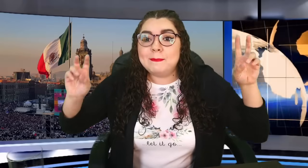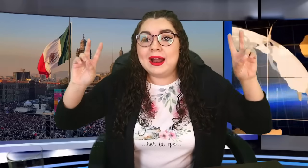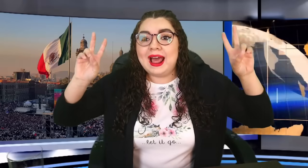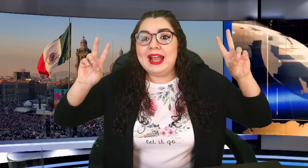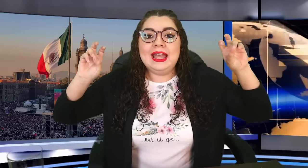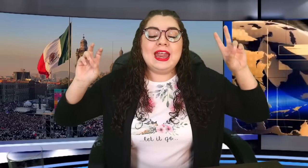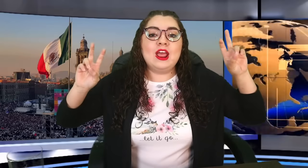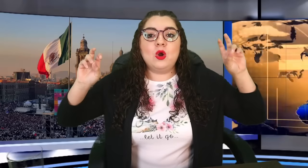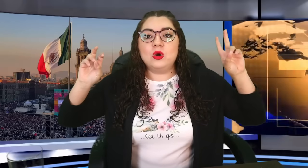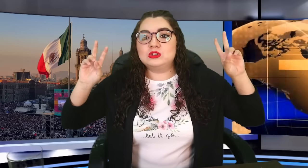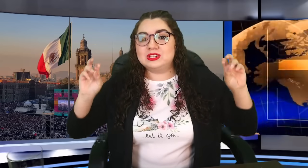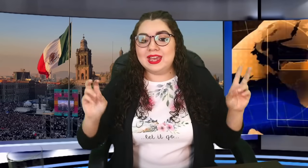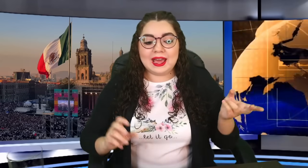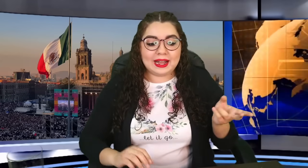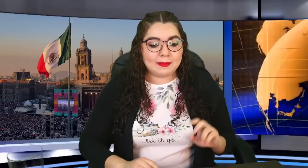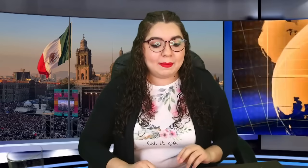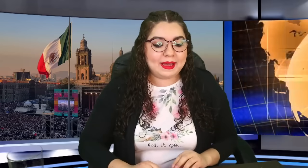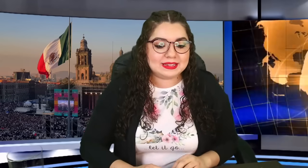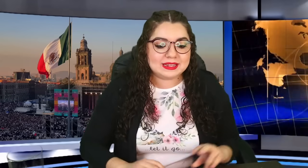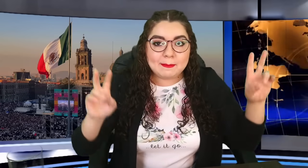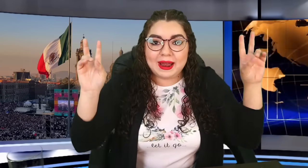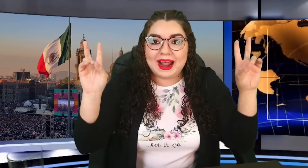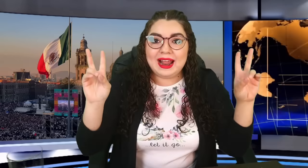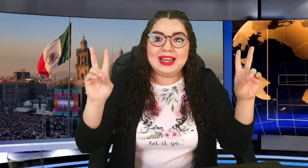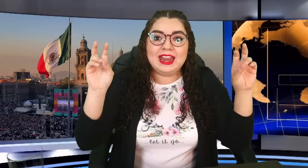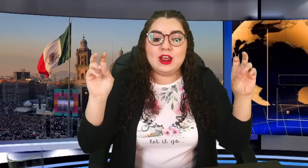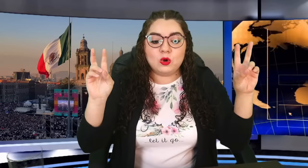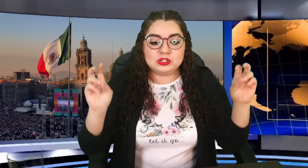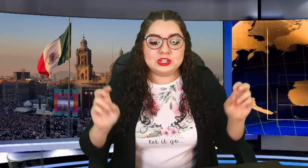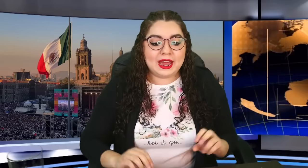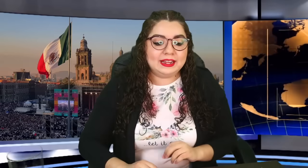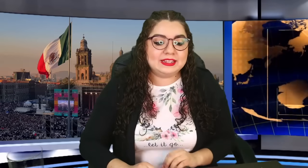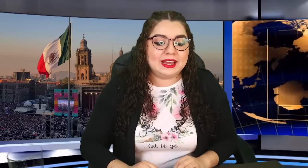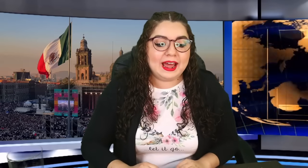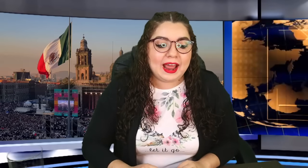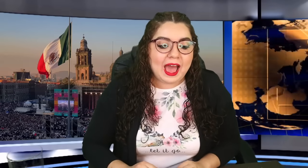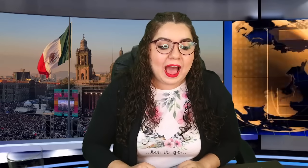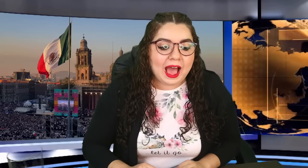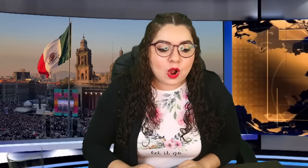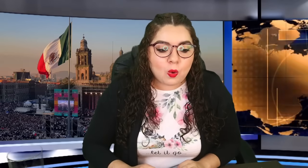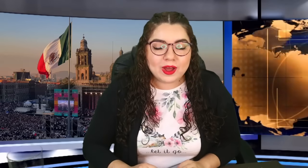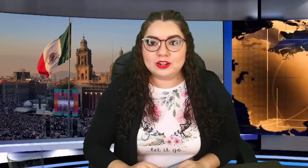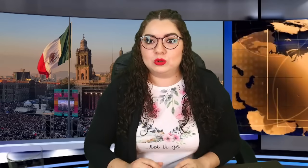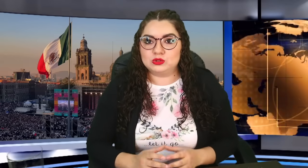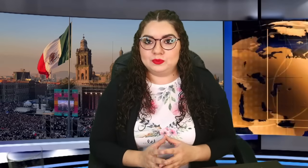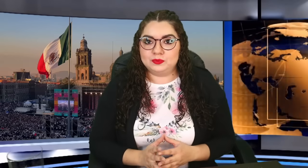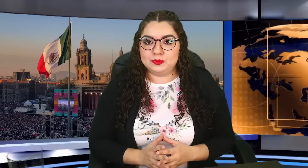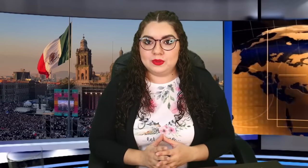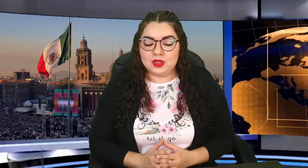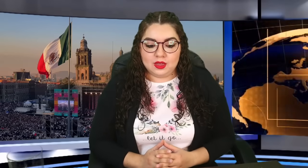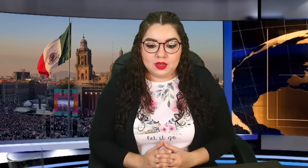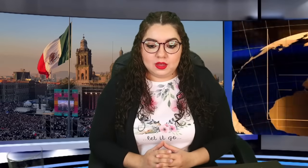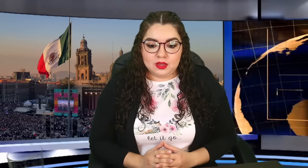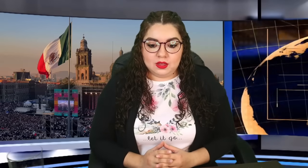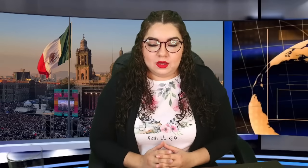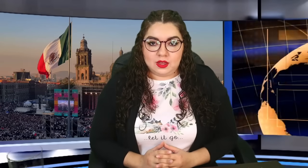criminales, para negociar la paz, para negociar y llegar a acuerdos.